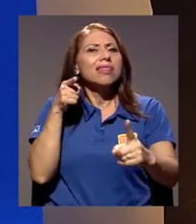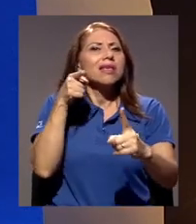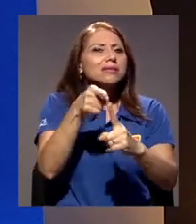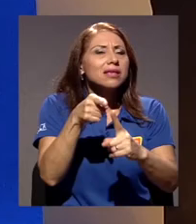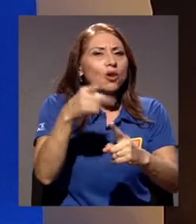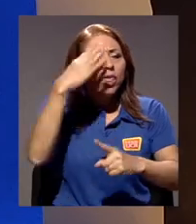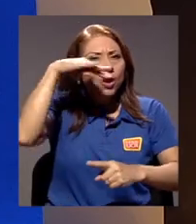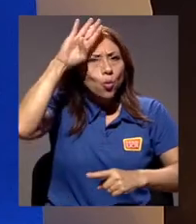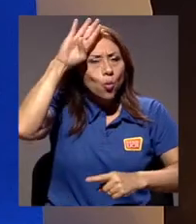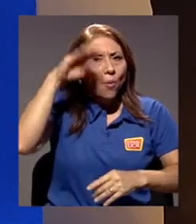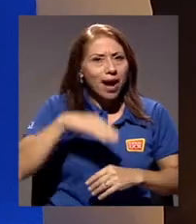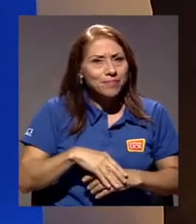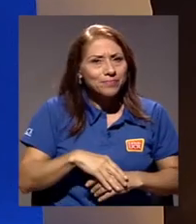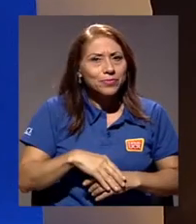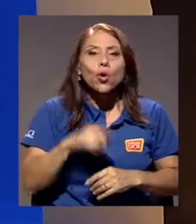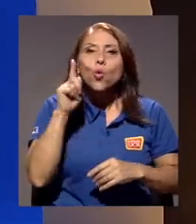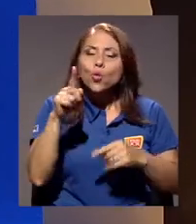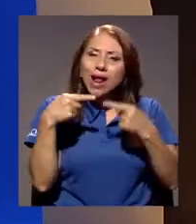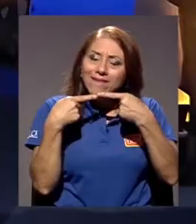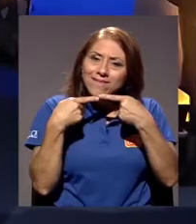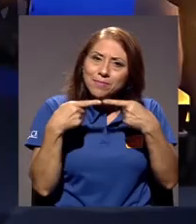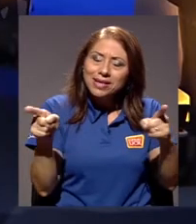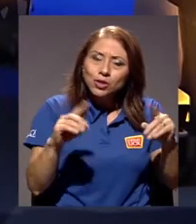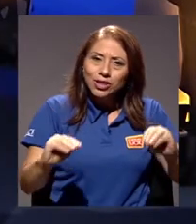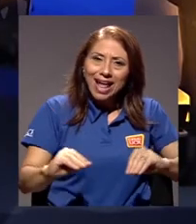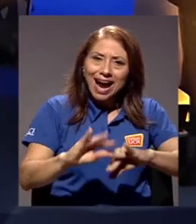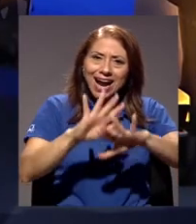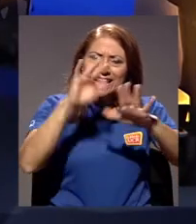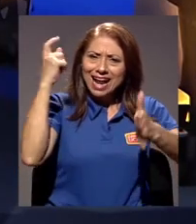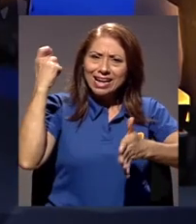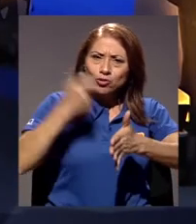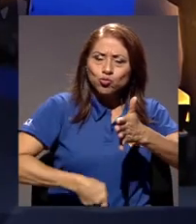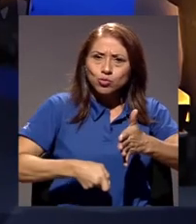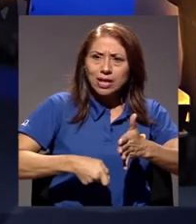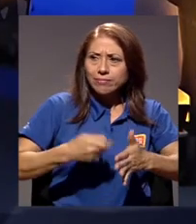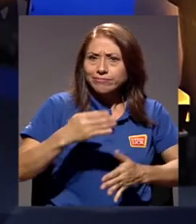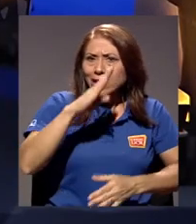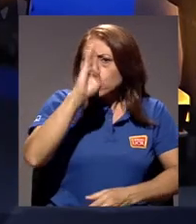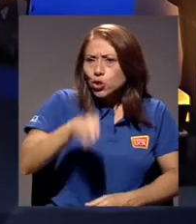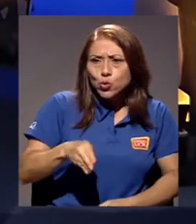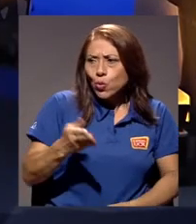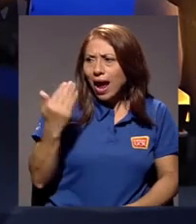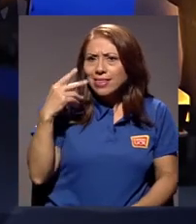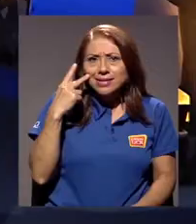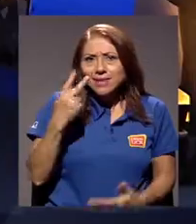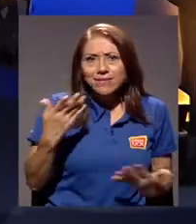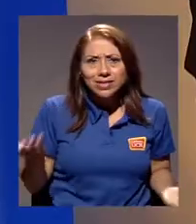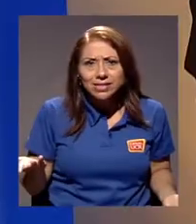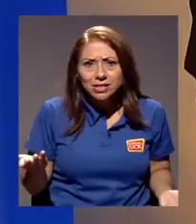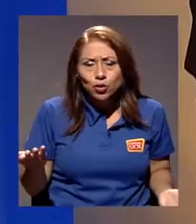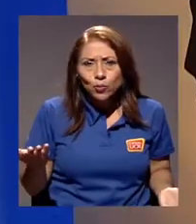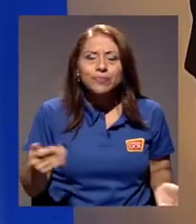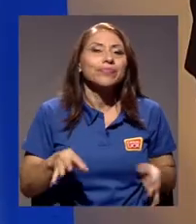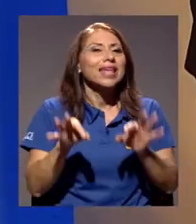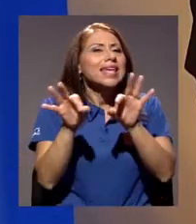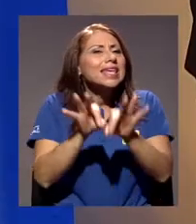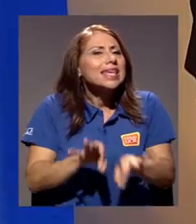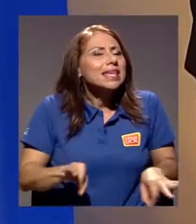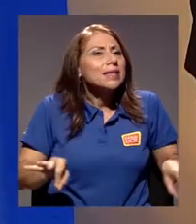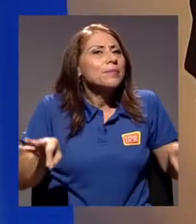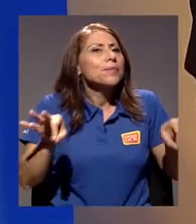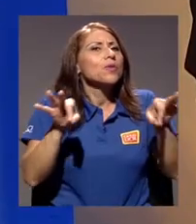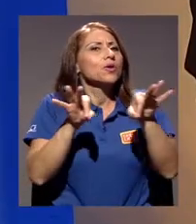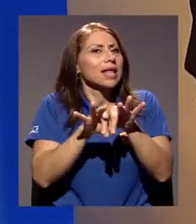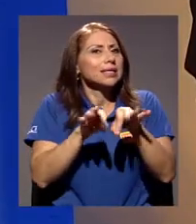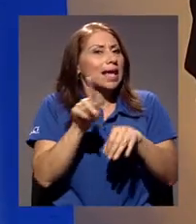una afirmación tan clara y tan rotunda como no se ve visto antes vale decir la trascendencia que tiene más